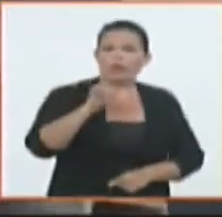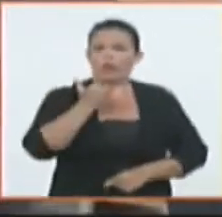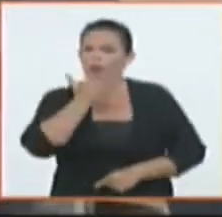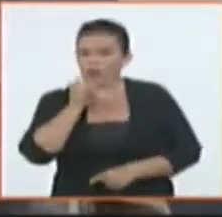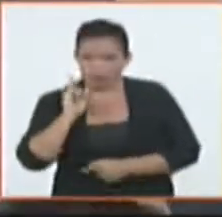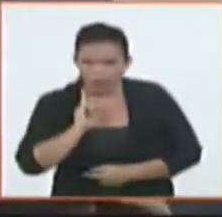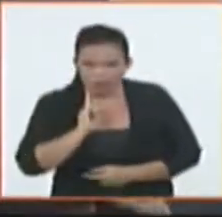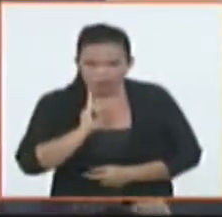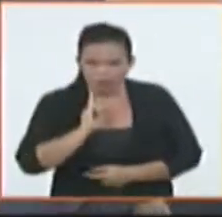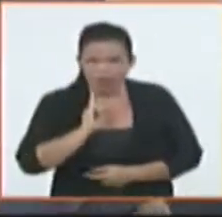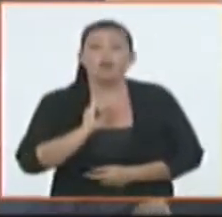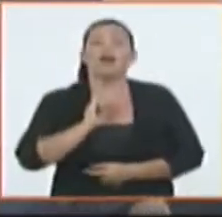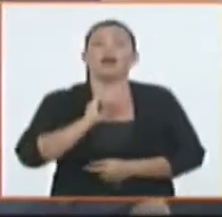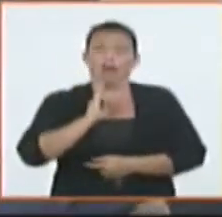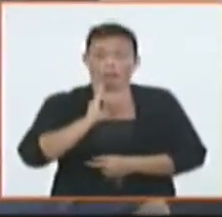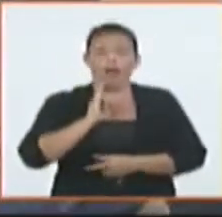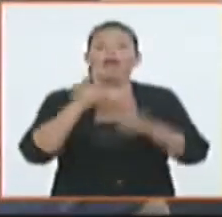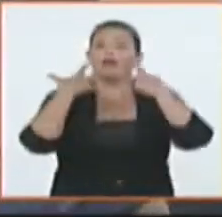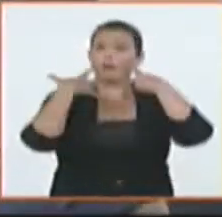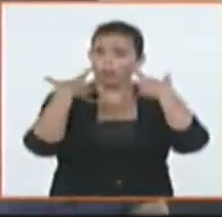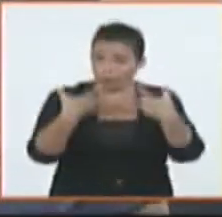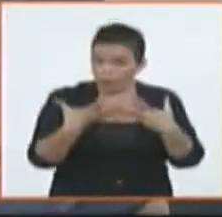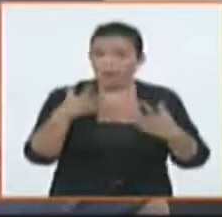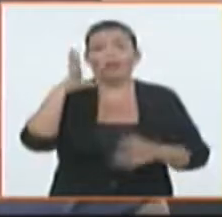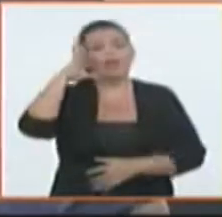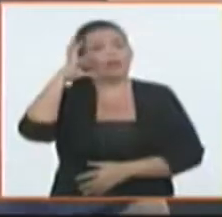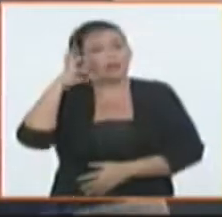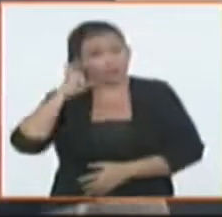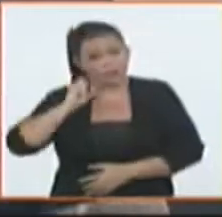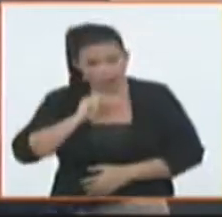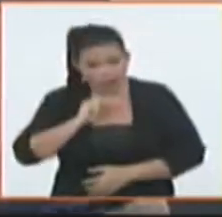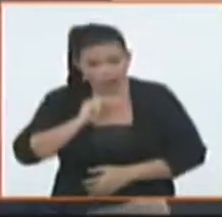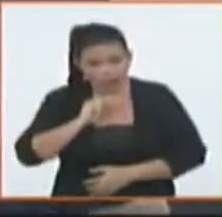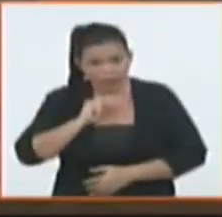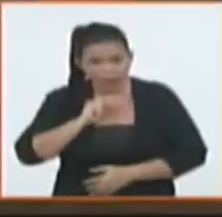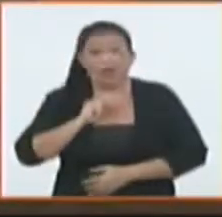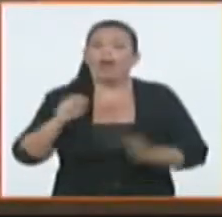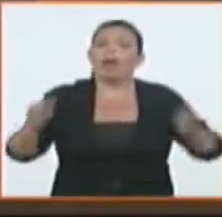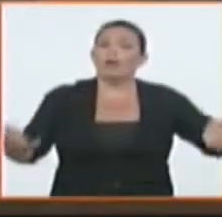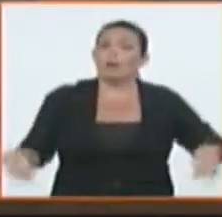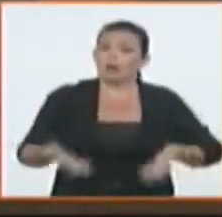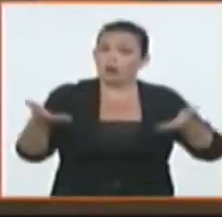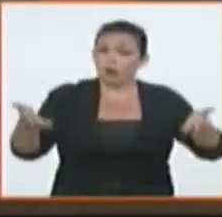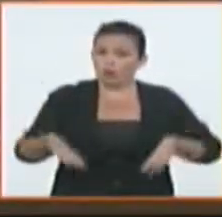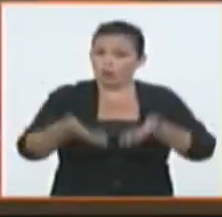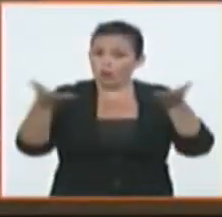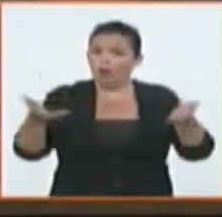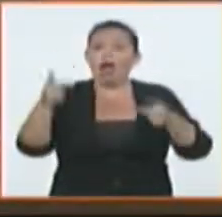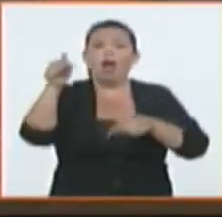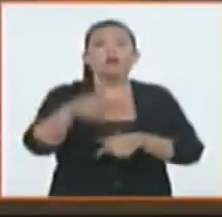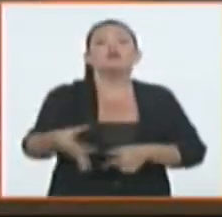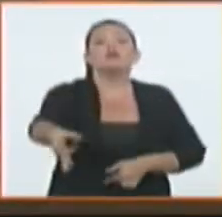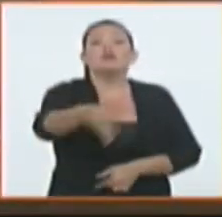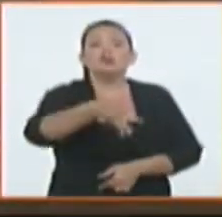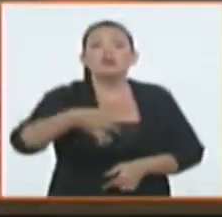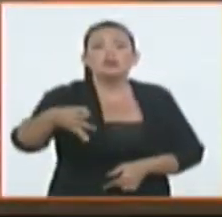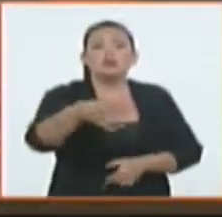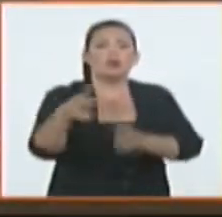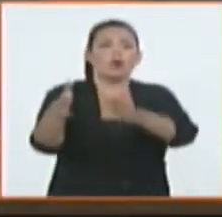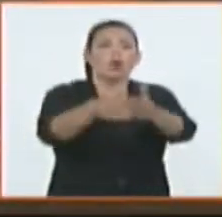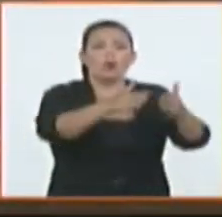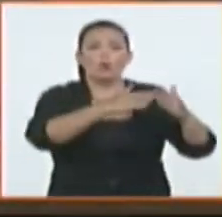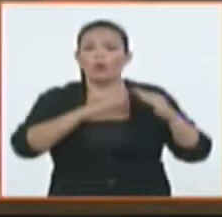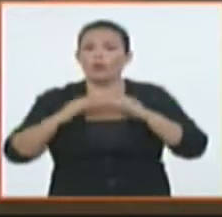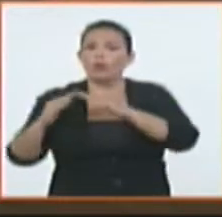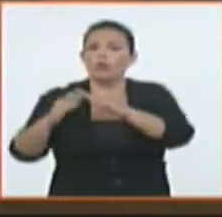Entonces, por eso es importante entender esto para articular y promover en los espacios municipales y comunitarios las formas participativas